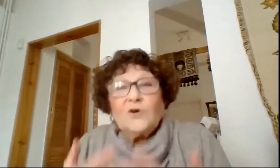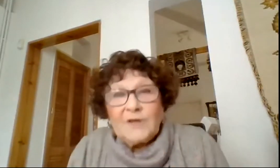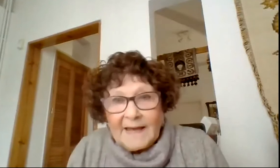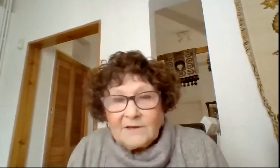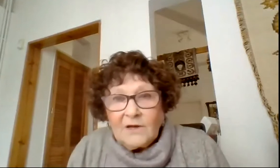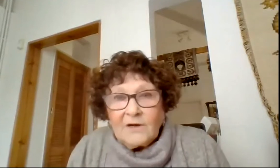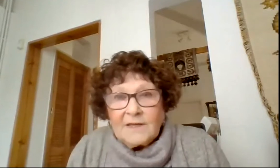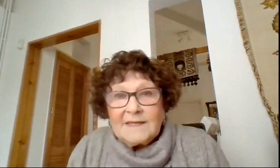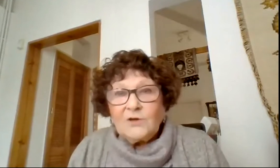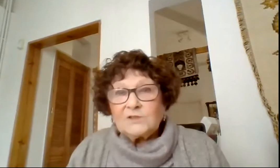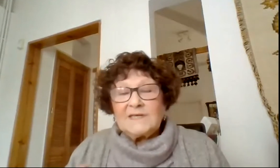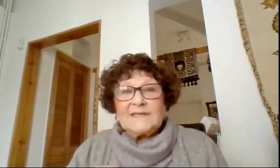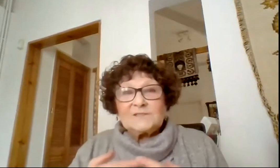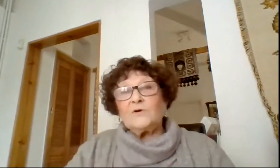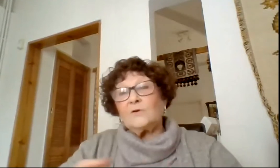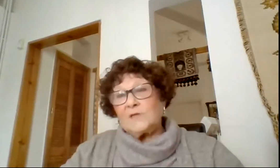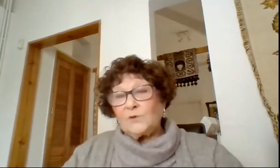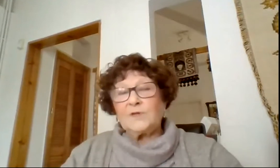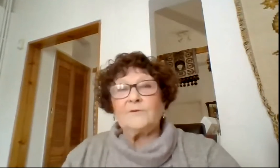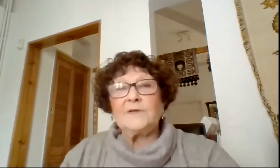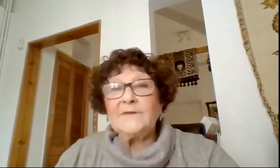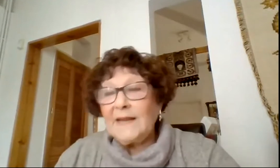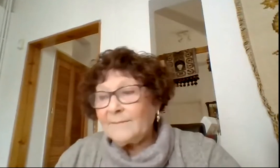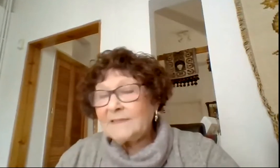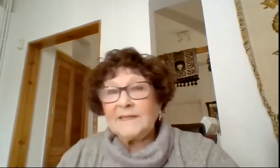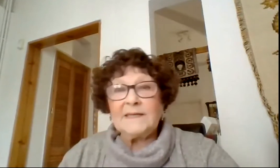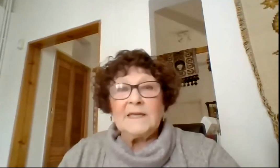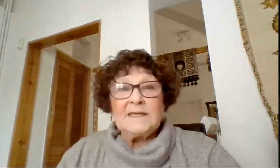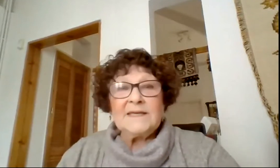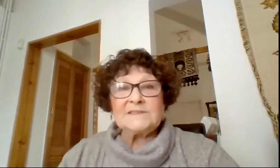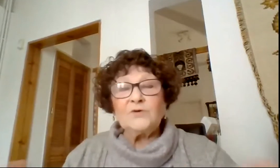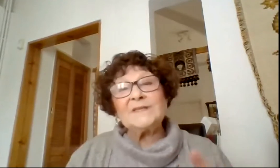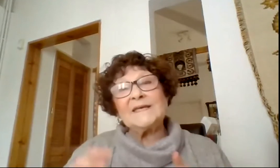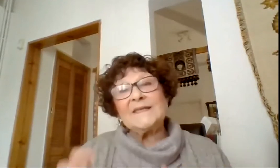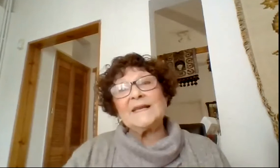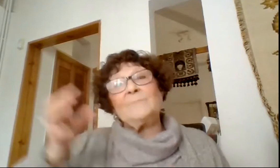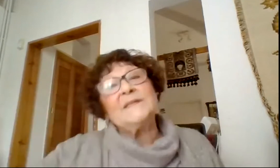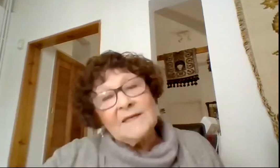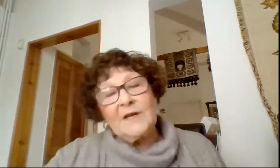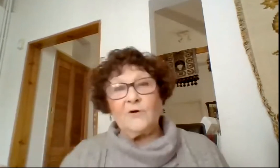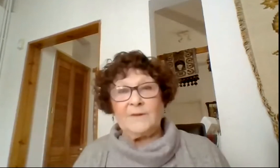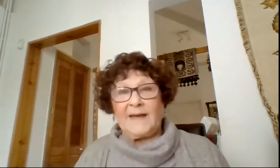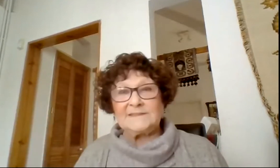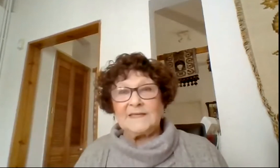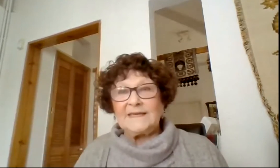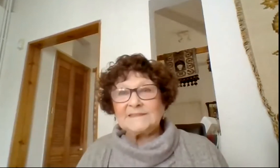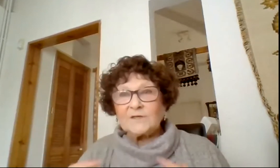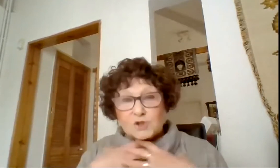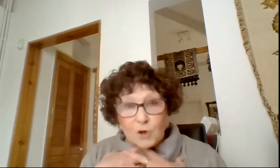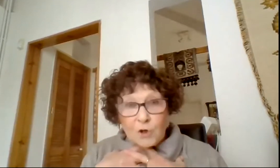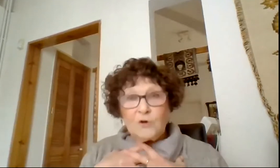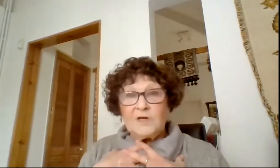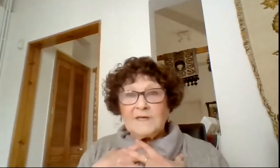es llorar? Entonces, eso lo llamó teoría de la mente y es no entender la mente de los demás,